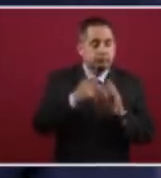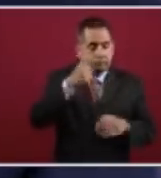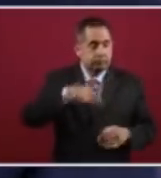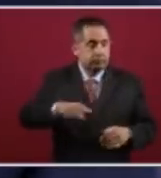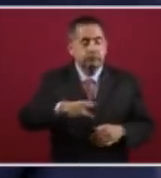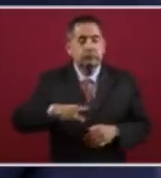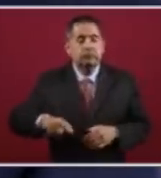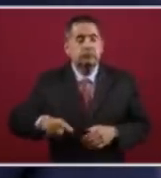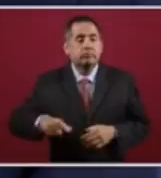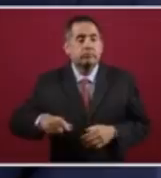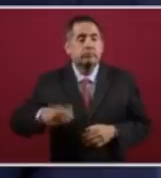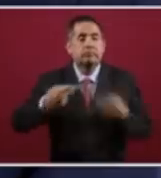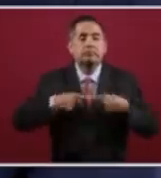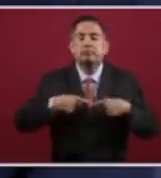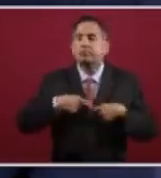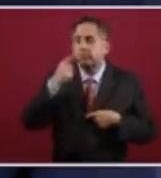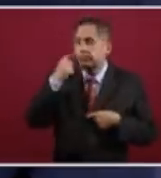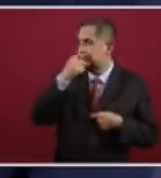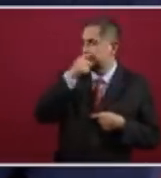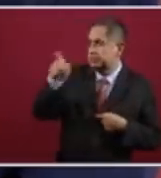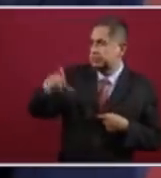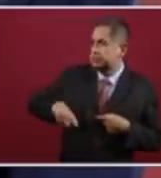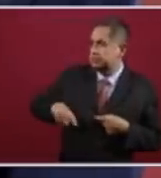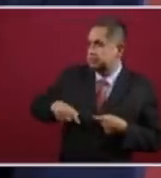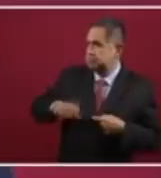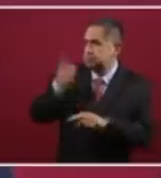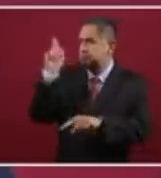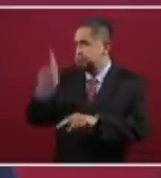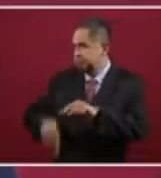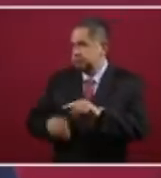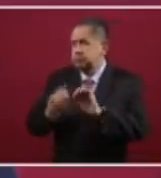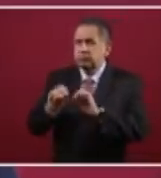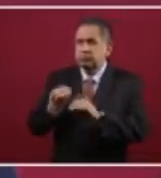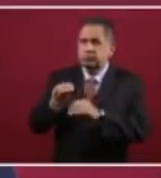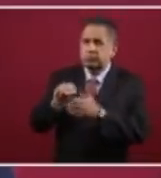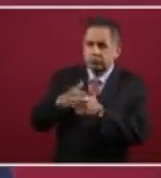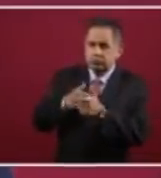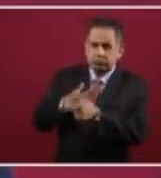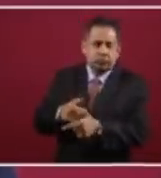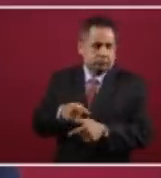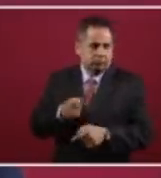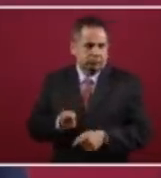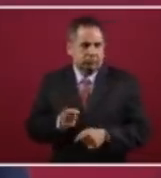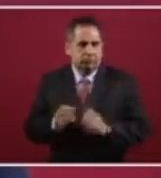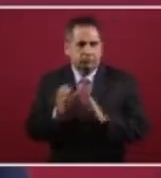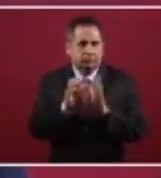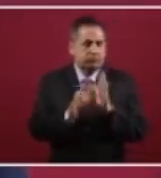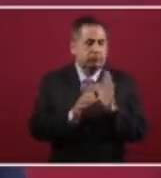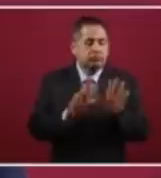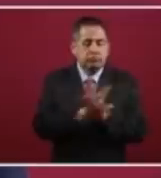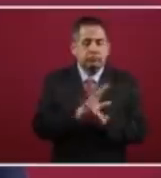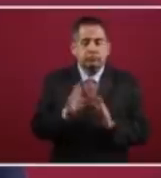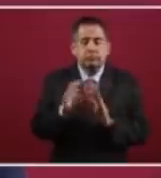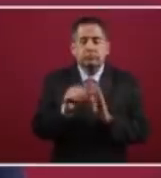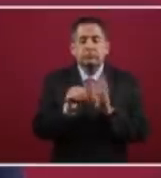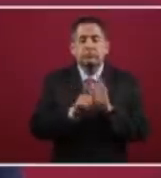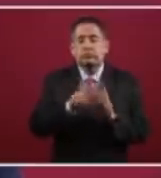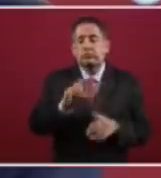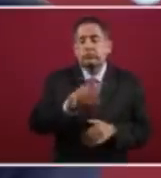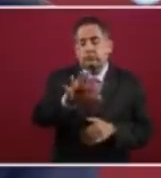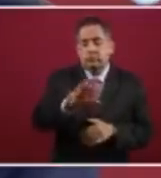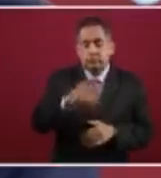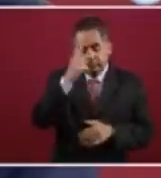mandato y que se reforme el artículo 35 para que se puedan llevar a cabo